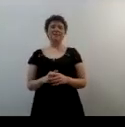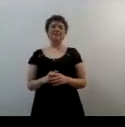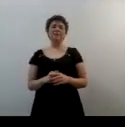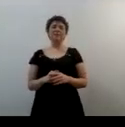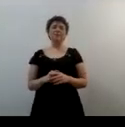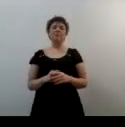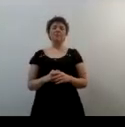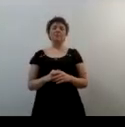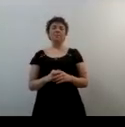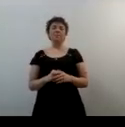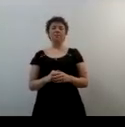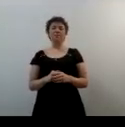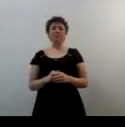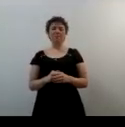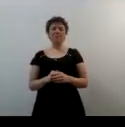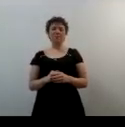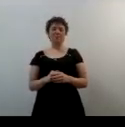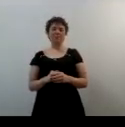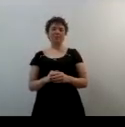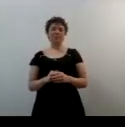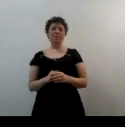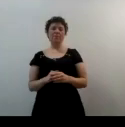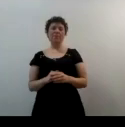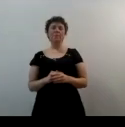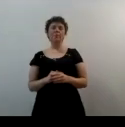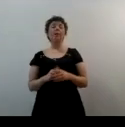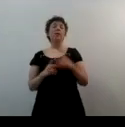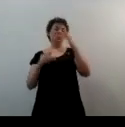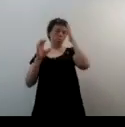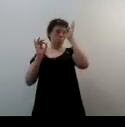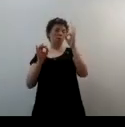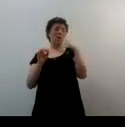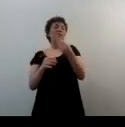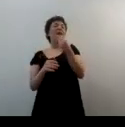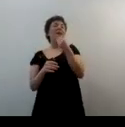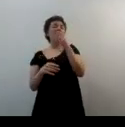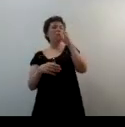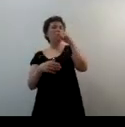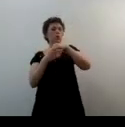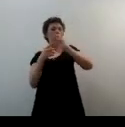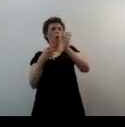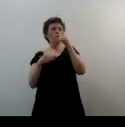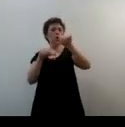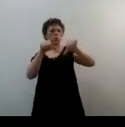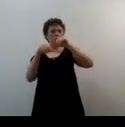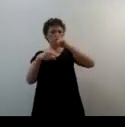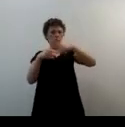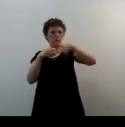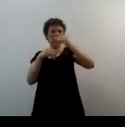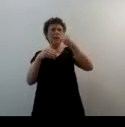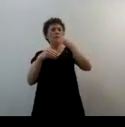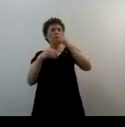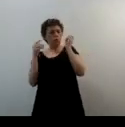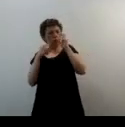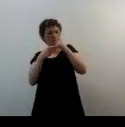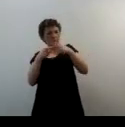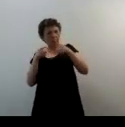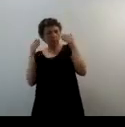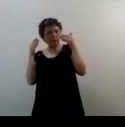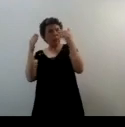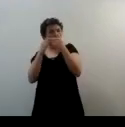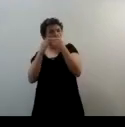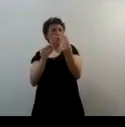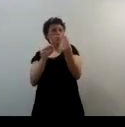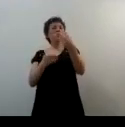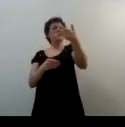fructosa. Claro, obviamente estos alimentos contienen otros nutrientes, en los que me centro mucho y el que le doy mucha